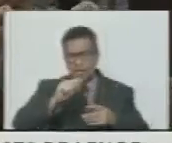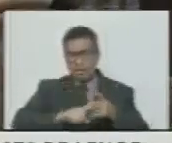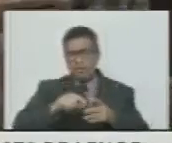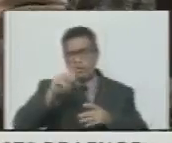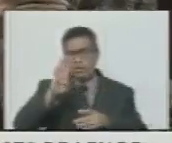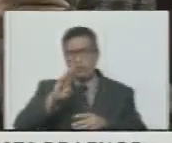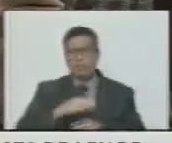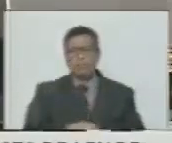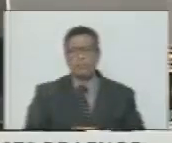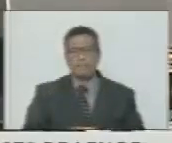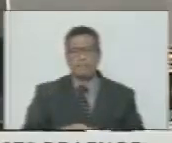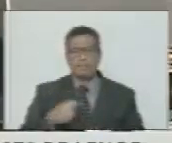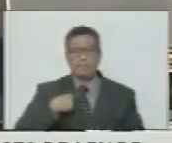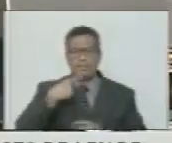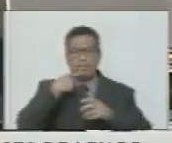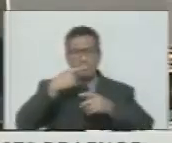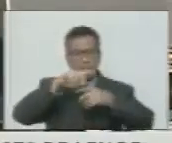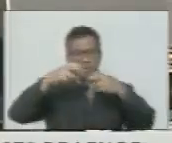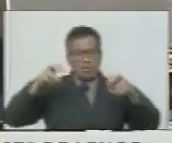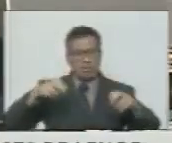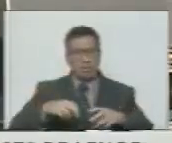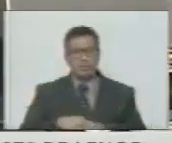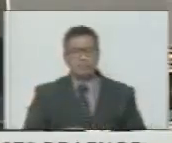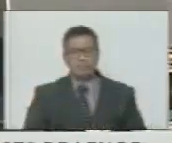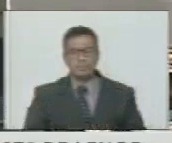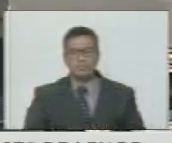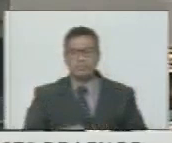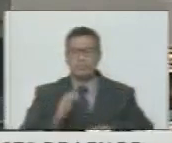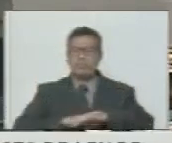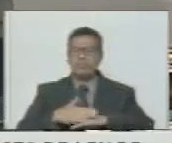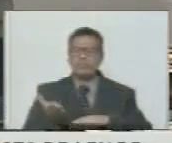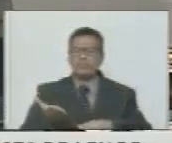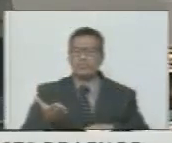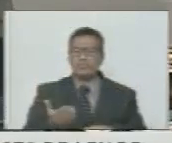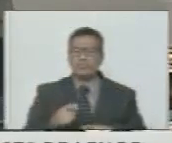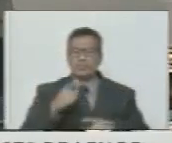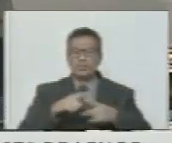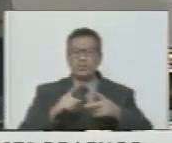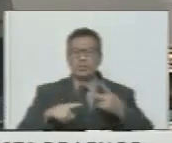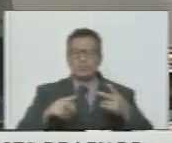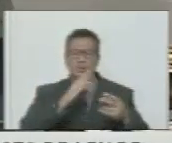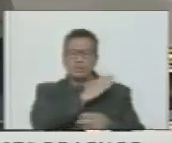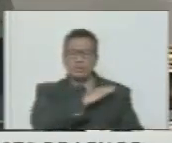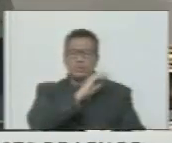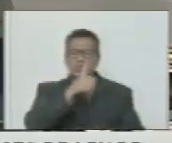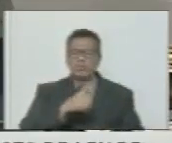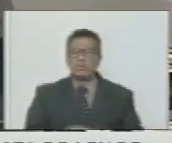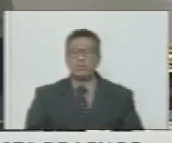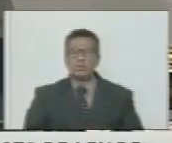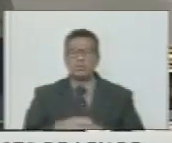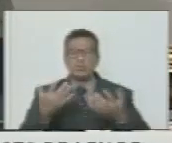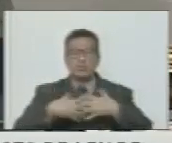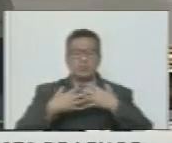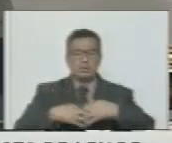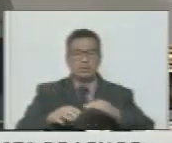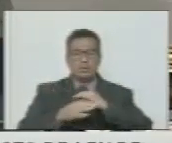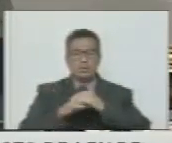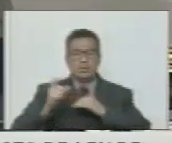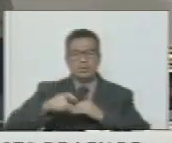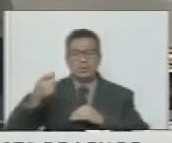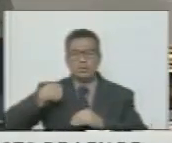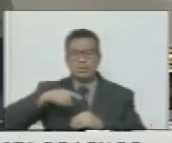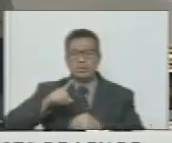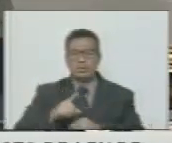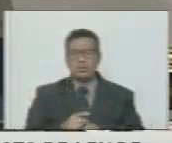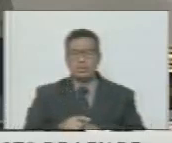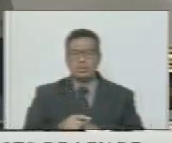4B. Claro, ahí el tema es, ¿por qué para ser miembro de una junta directiva de una empresa de seguros